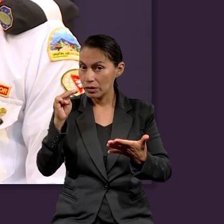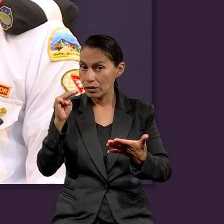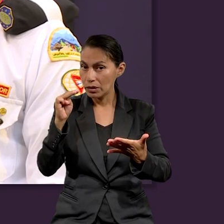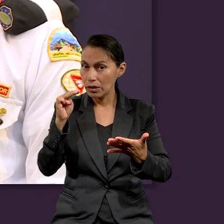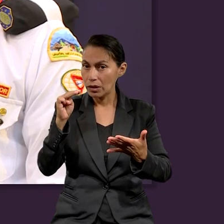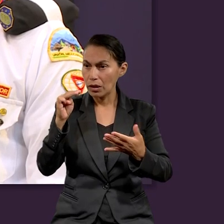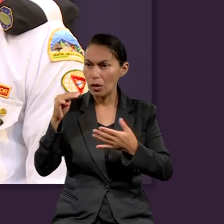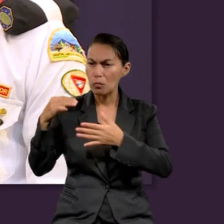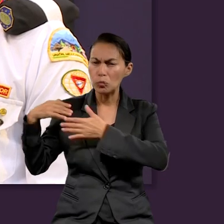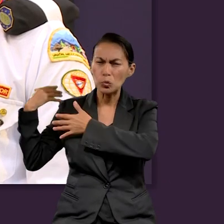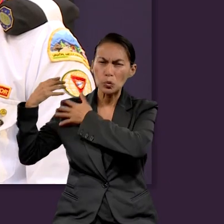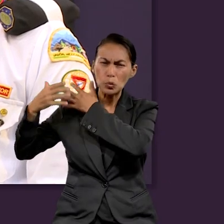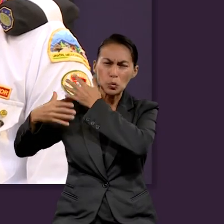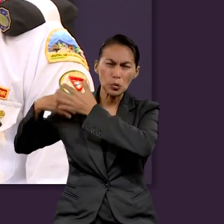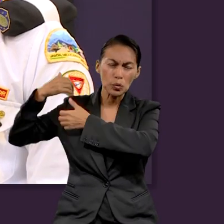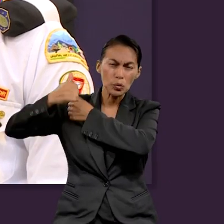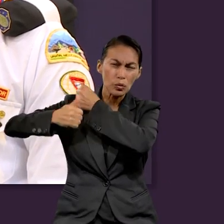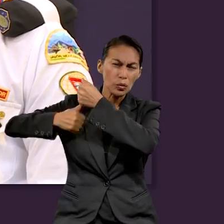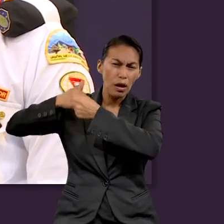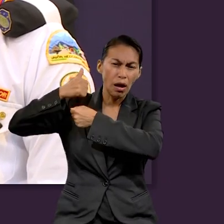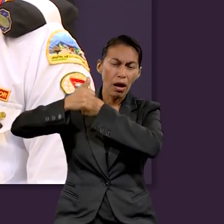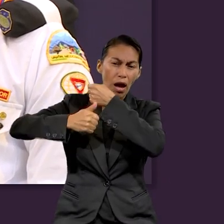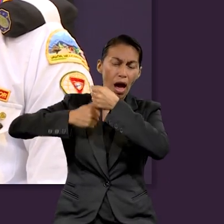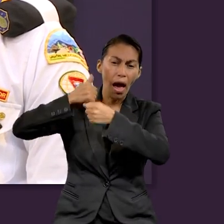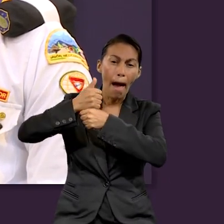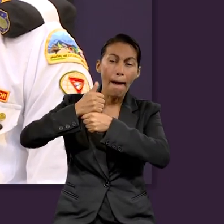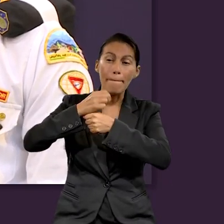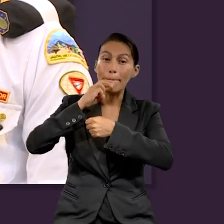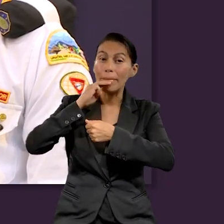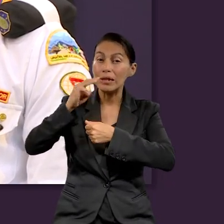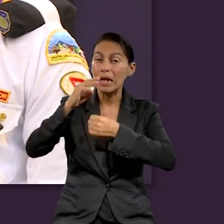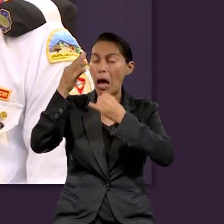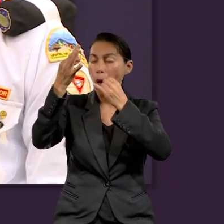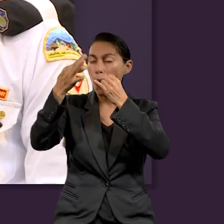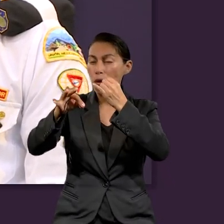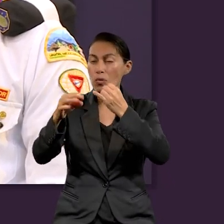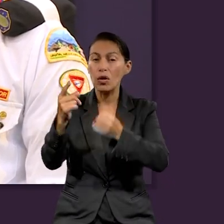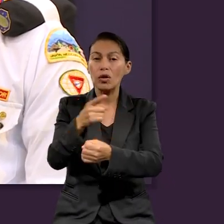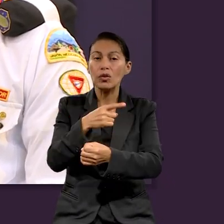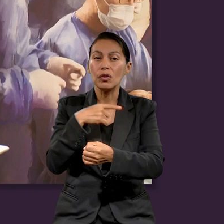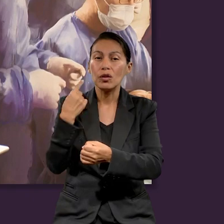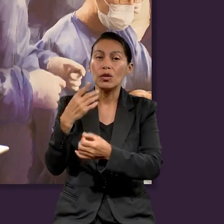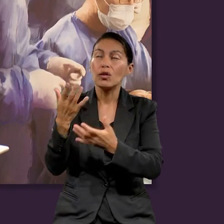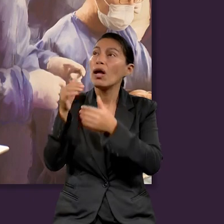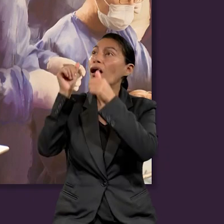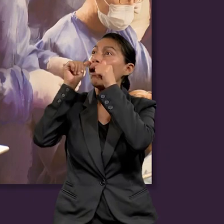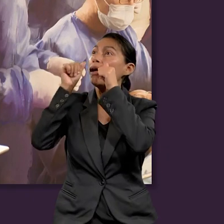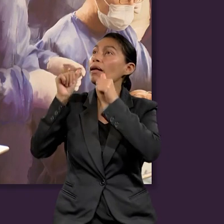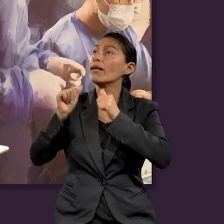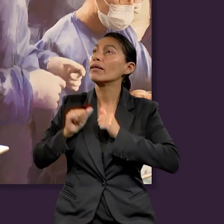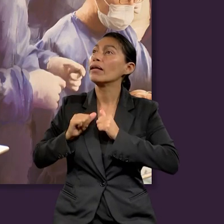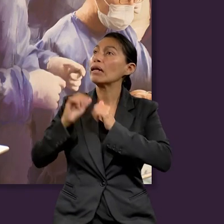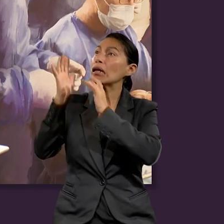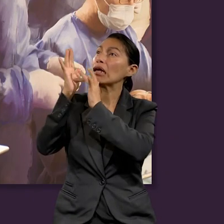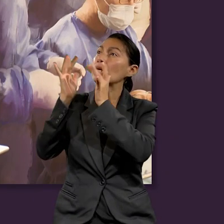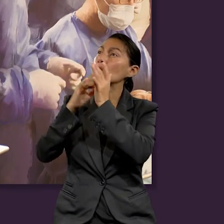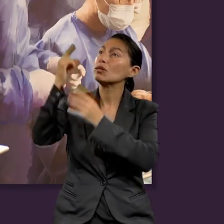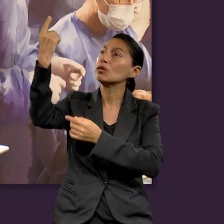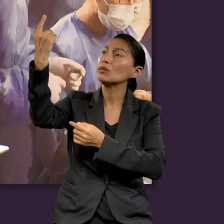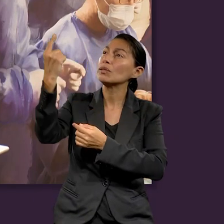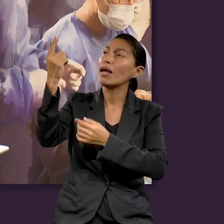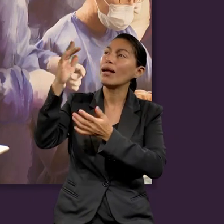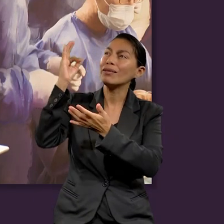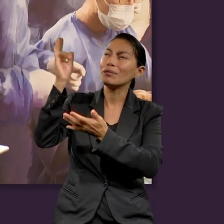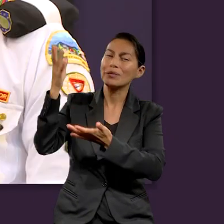que se va dando a través de los tiempos a través de los años es el mensaje final que nosotros debemos hacer caso para recibir a Cristo